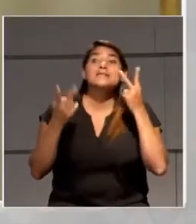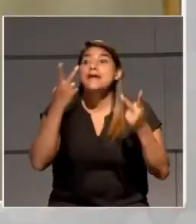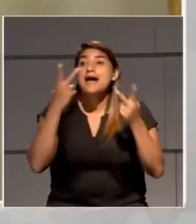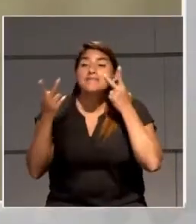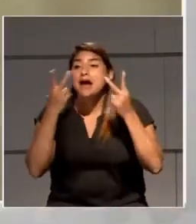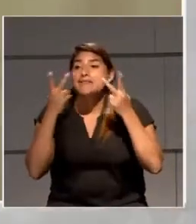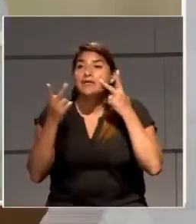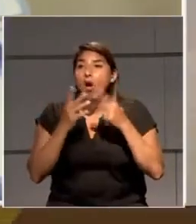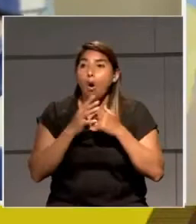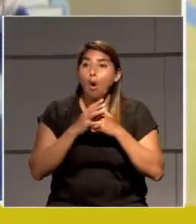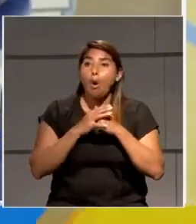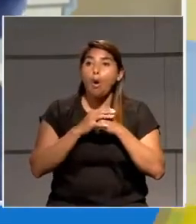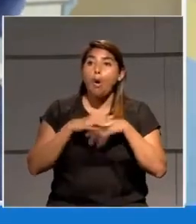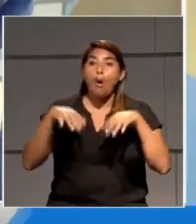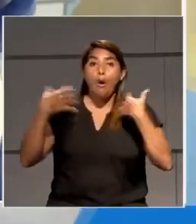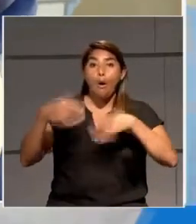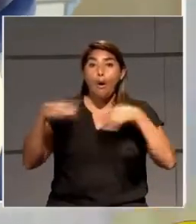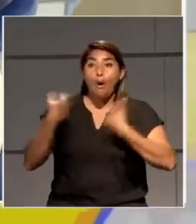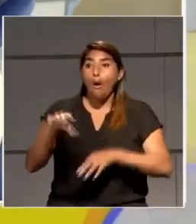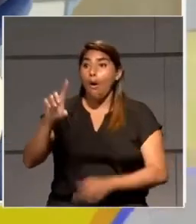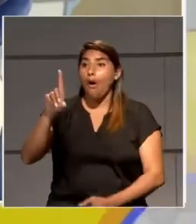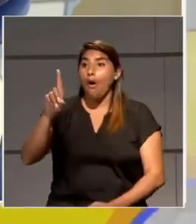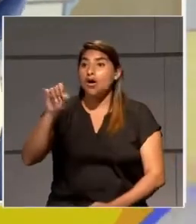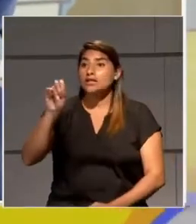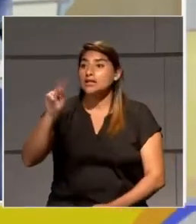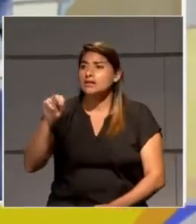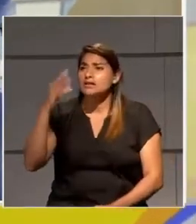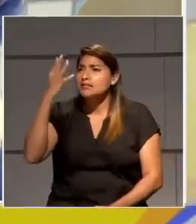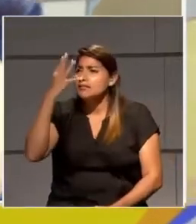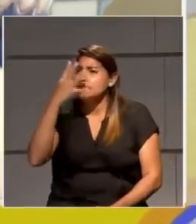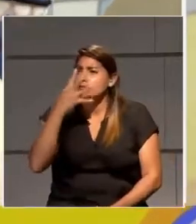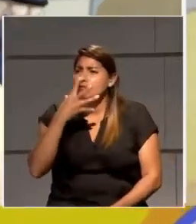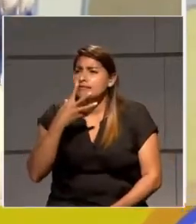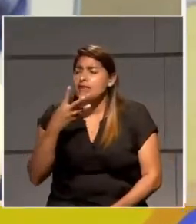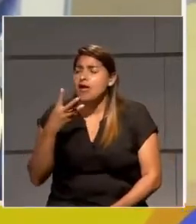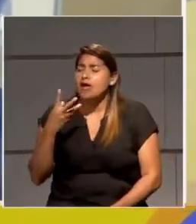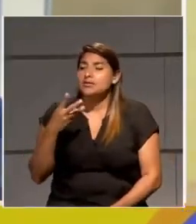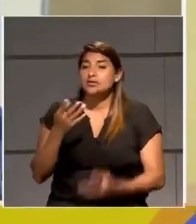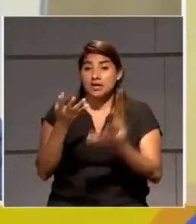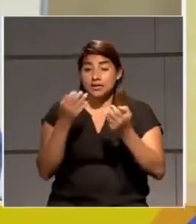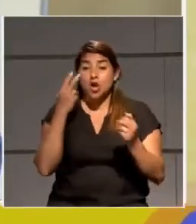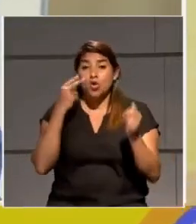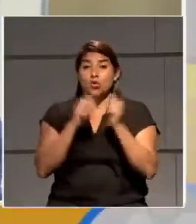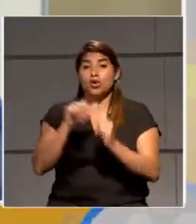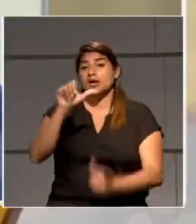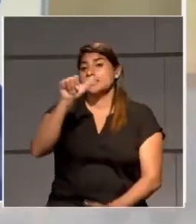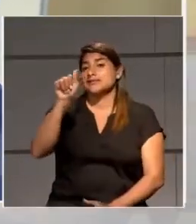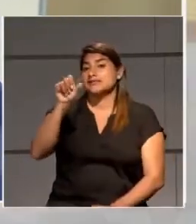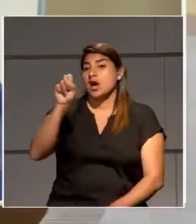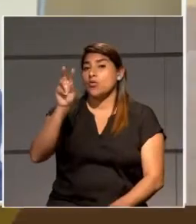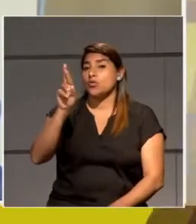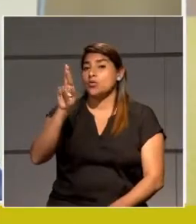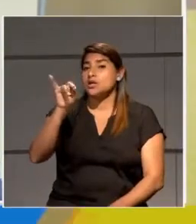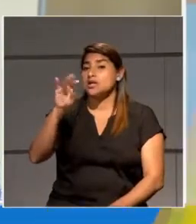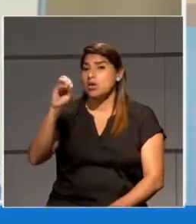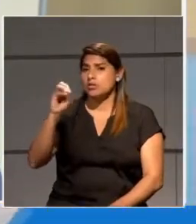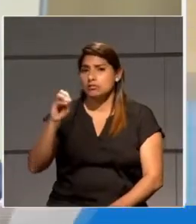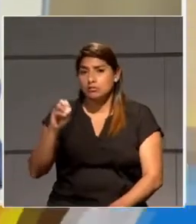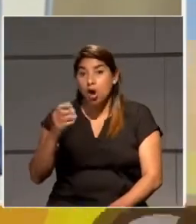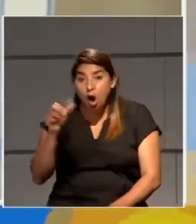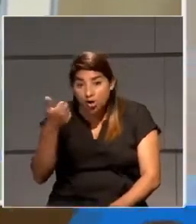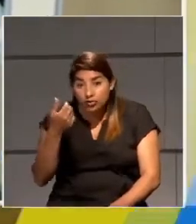A verlo. Véalo. Ahí está Dino. ¡Ay, qué bonito! ¿Quieres conocer a Saurio?